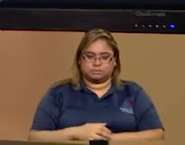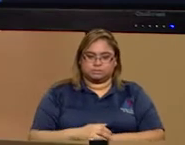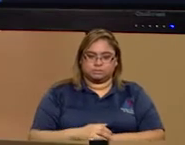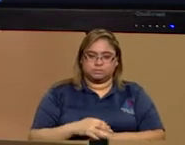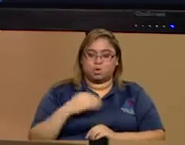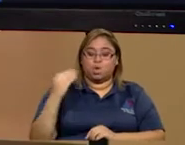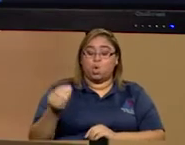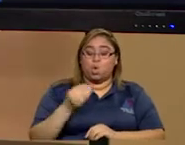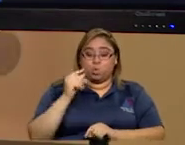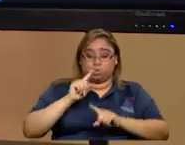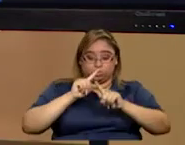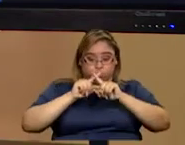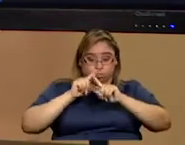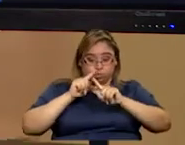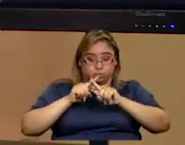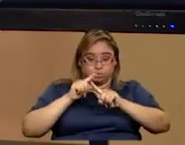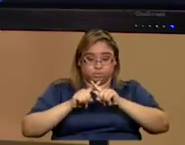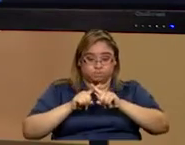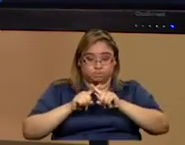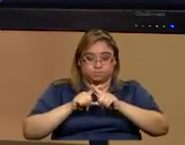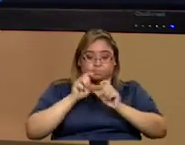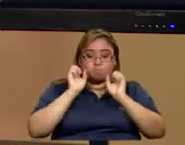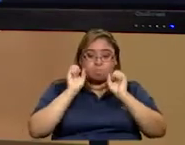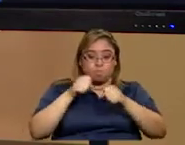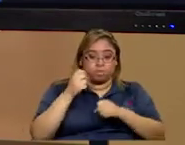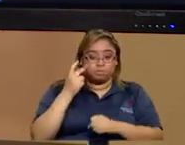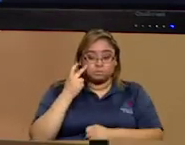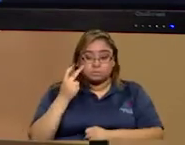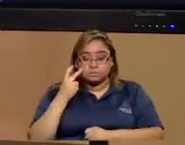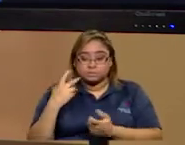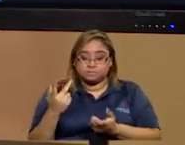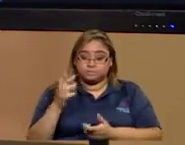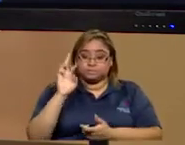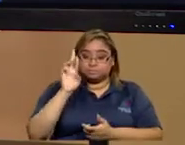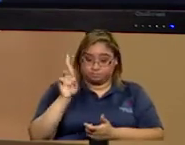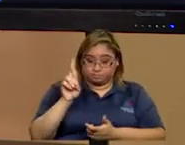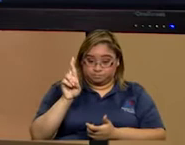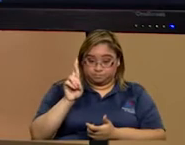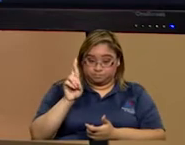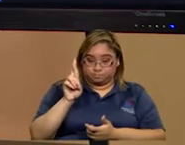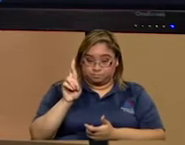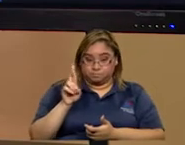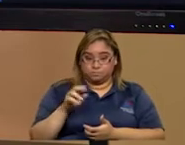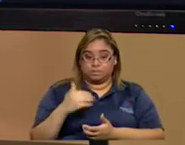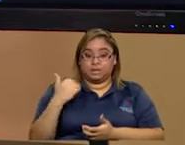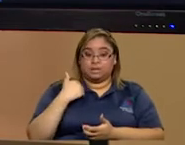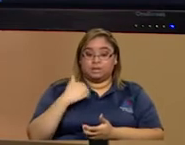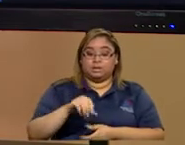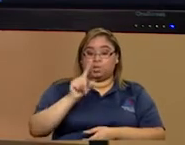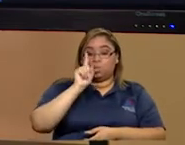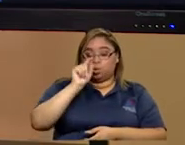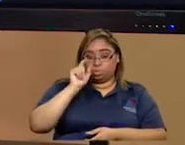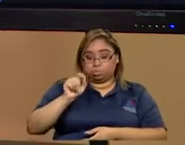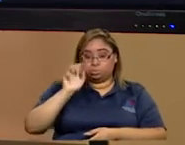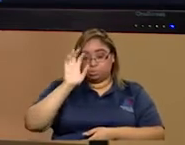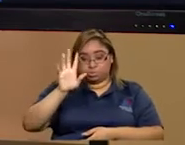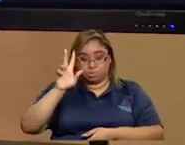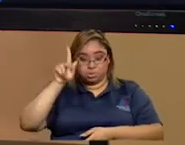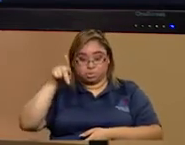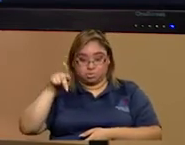el multímetro, observar que la resistencia, si es de 1.5 kiloohmios, puede estar entre